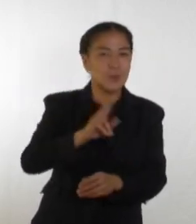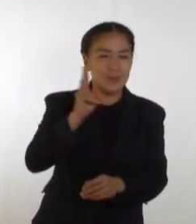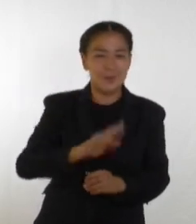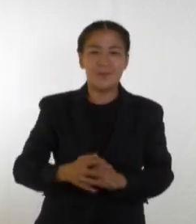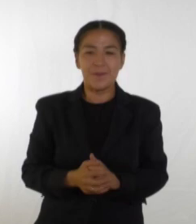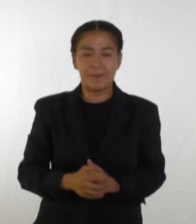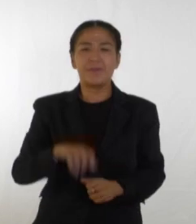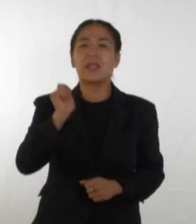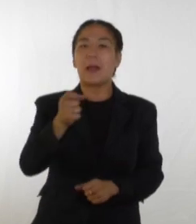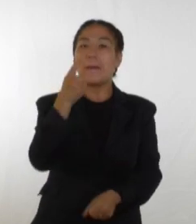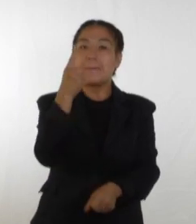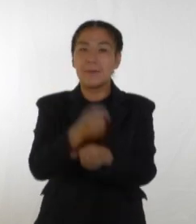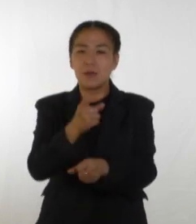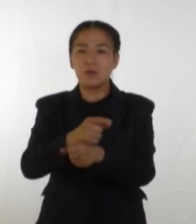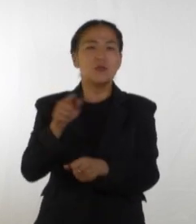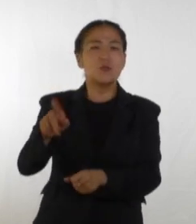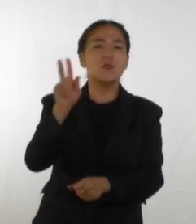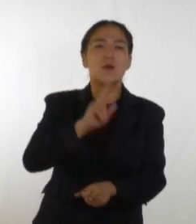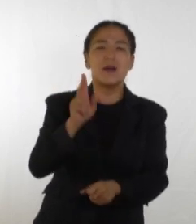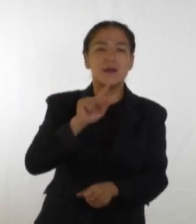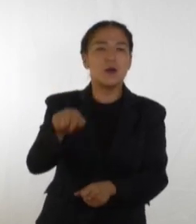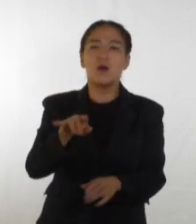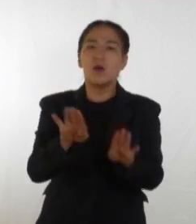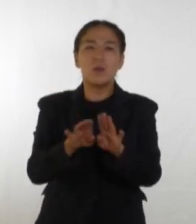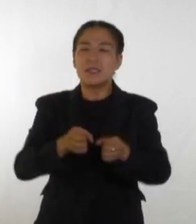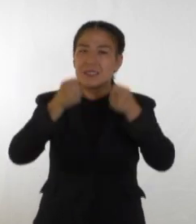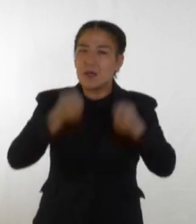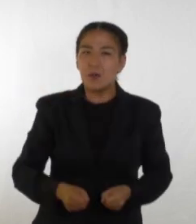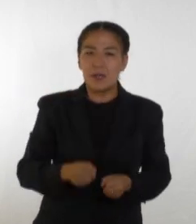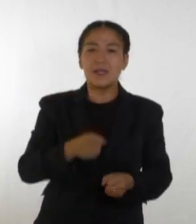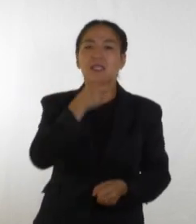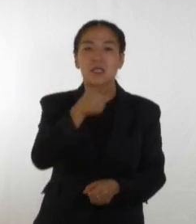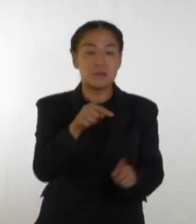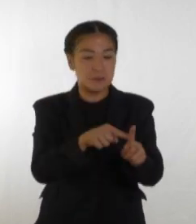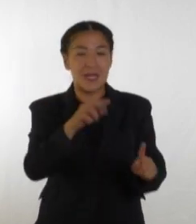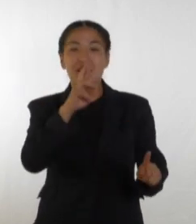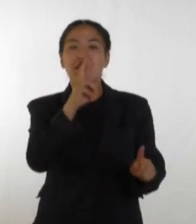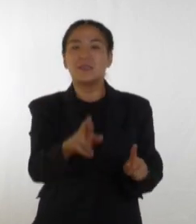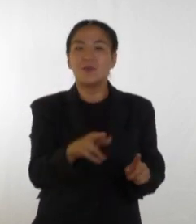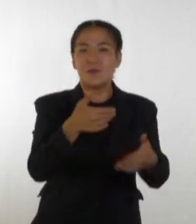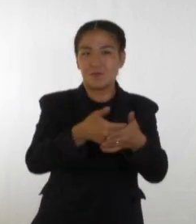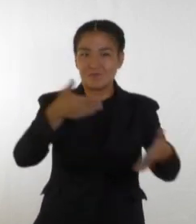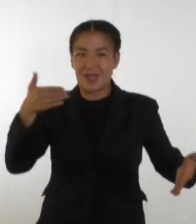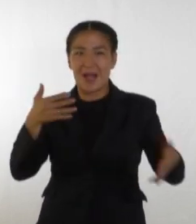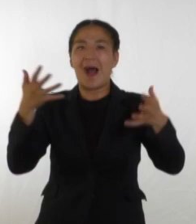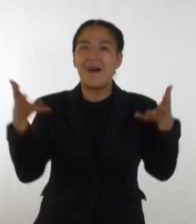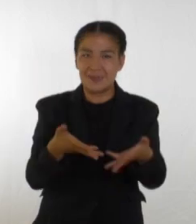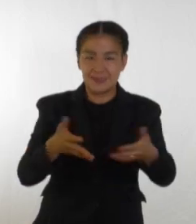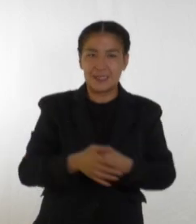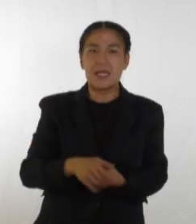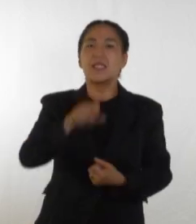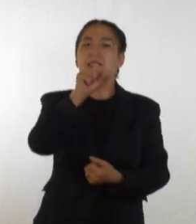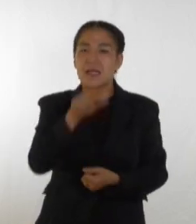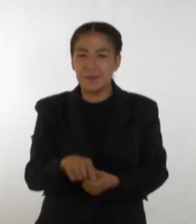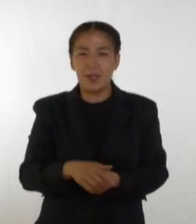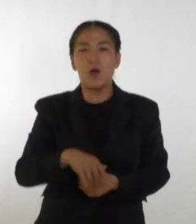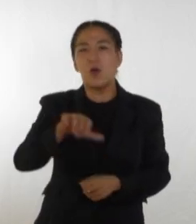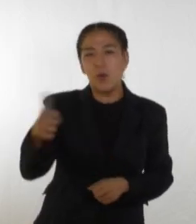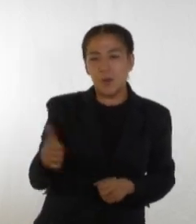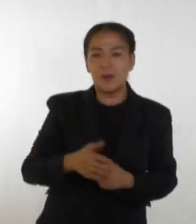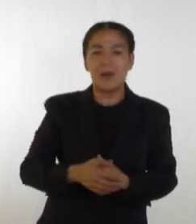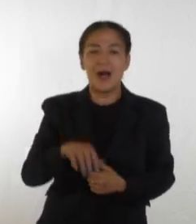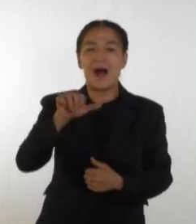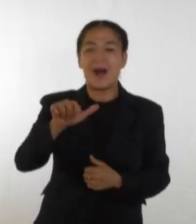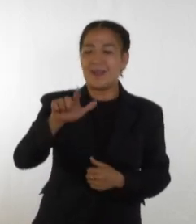experimentos. Unos son los experimentos deterministas que podemos predecir el resultado antes de que se realice. Y